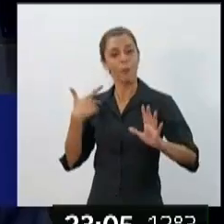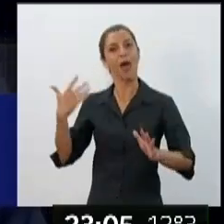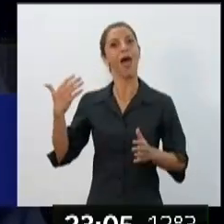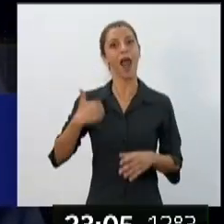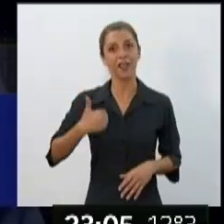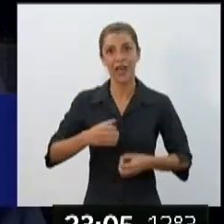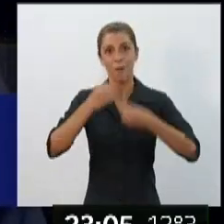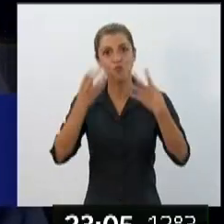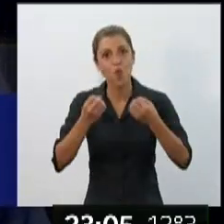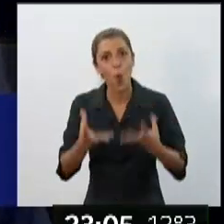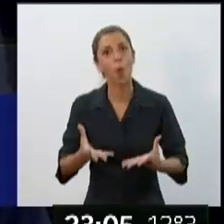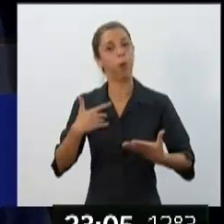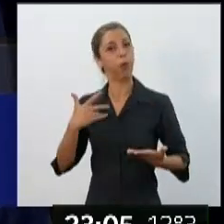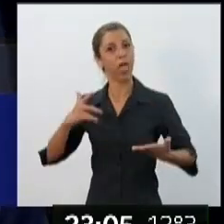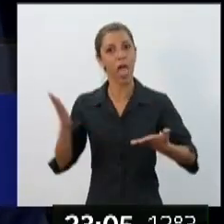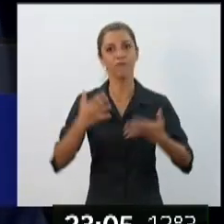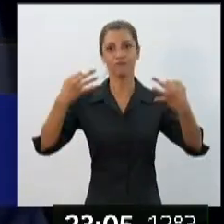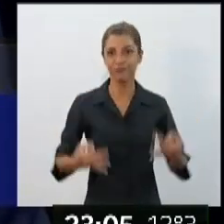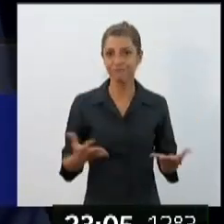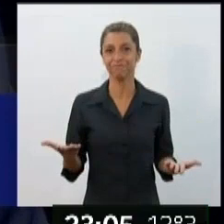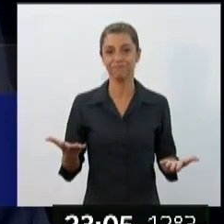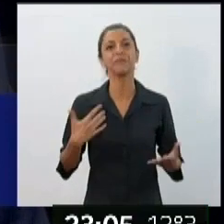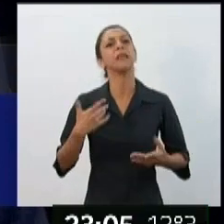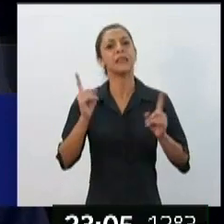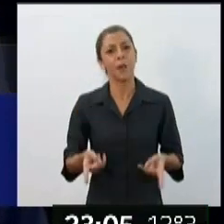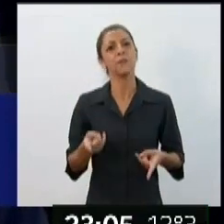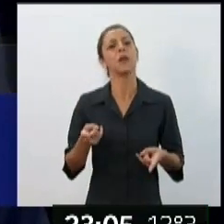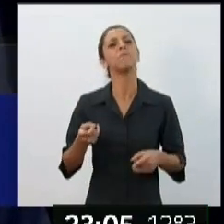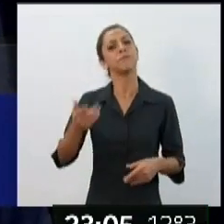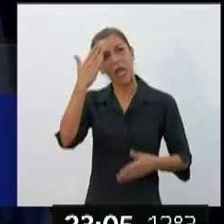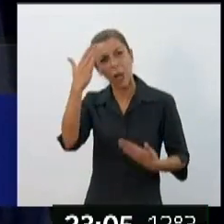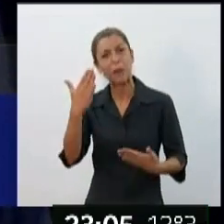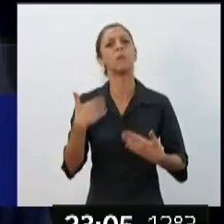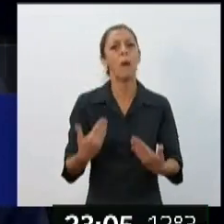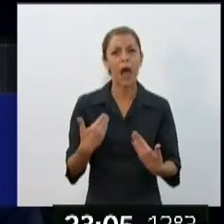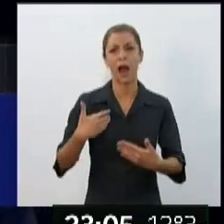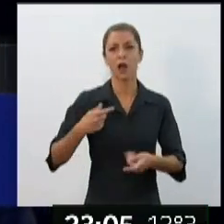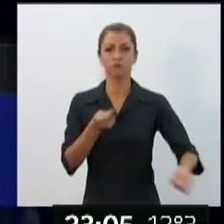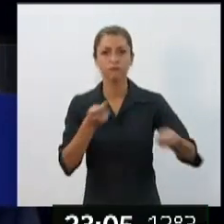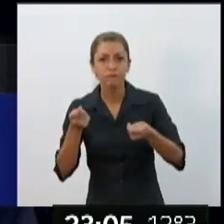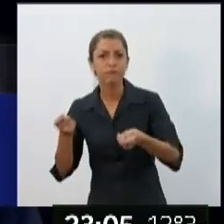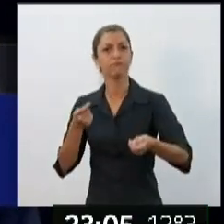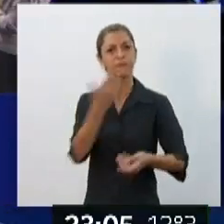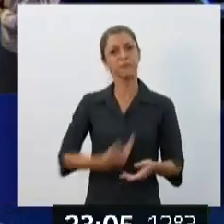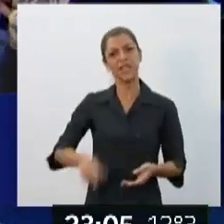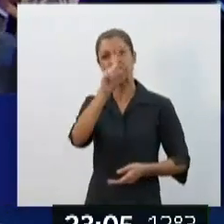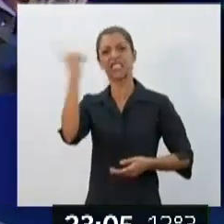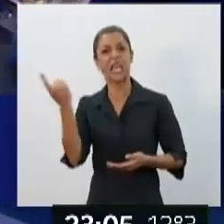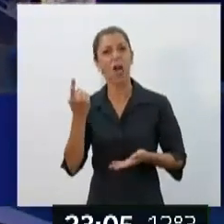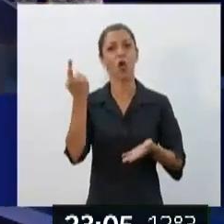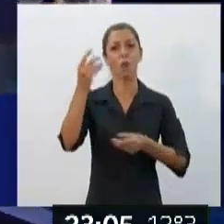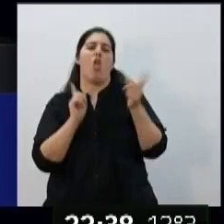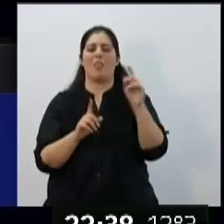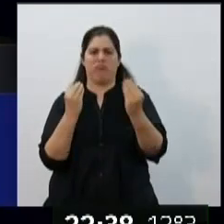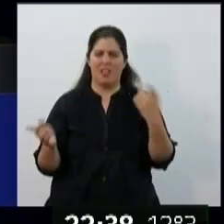La austeridad, la capacidad de gestionar como corresponde el Estado, el funcionario público como modelo.